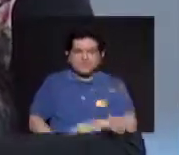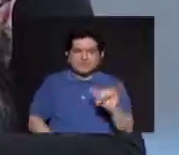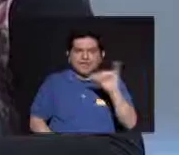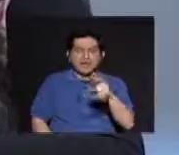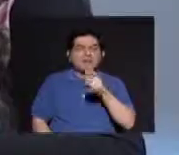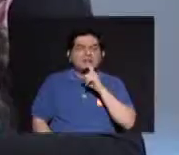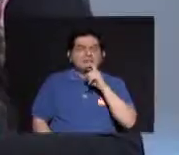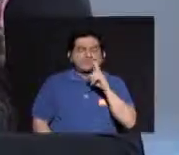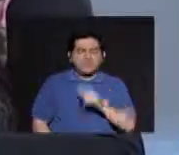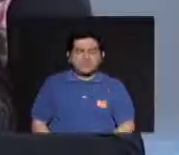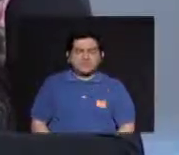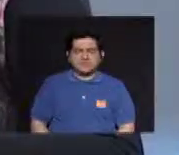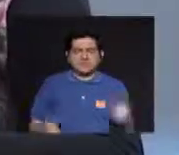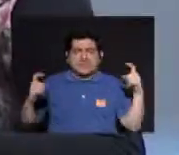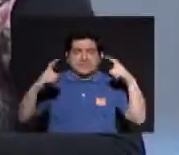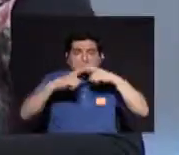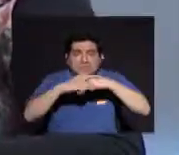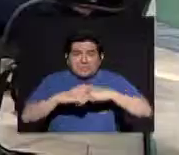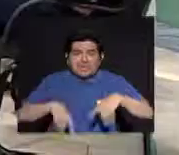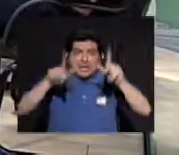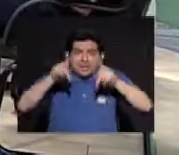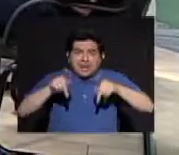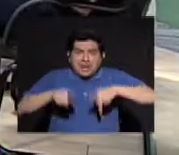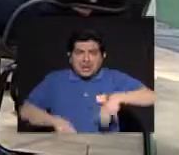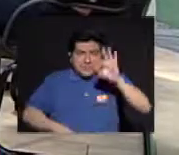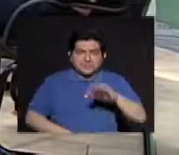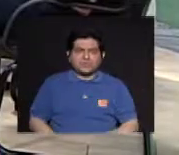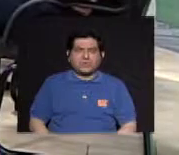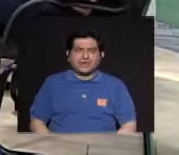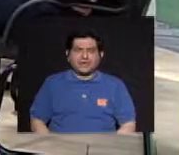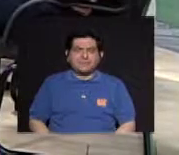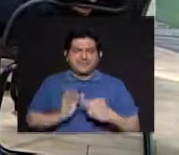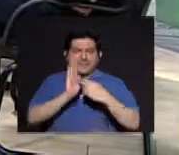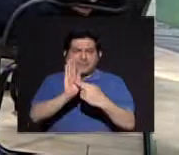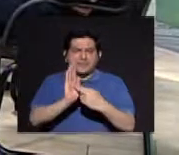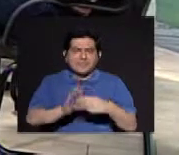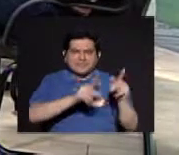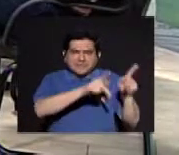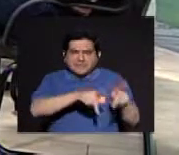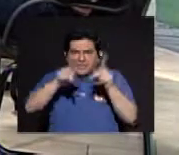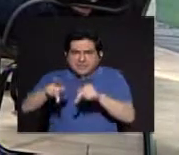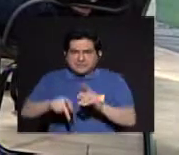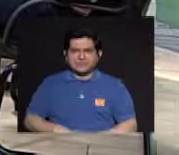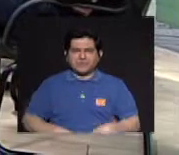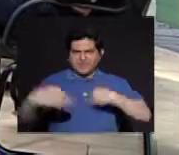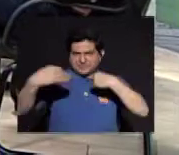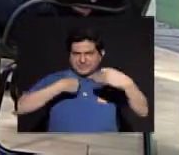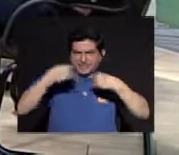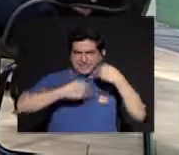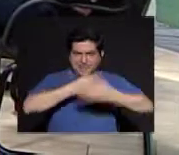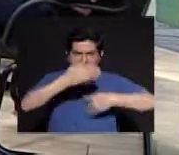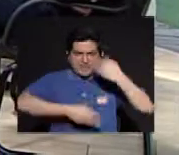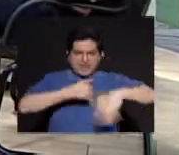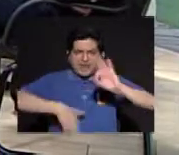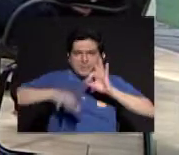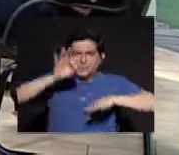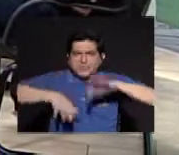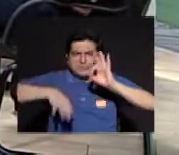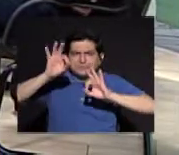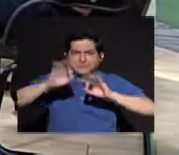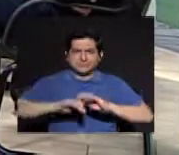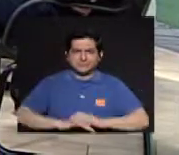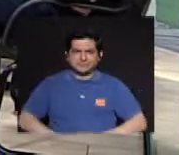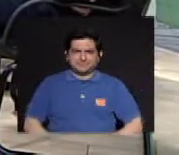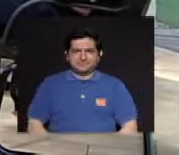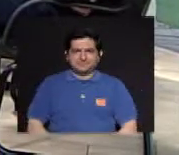igual de difícil y complicado ha de ser conseguir a las personas para que le den vida a los personajes. Entonces, tal vez podrían contarnos un poco del proceso de